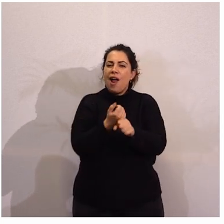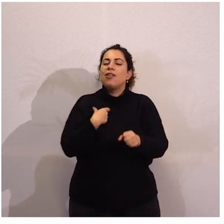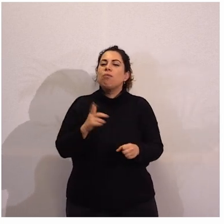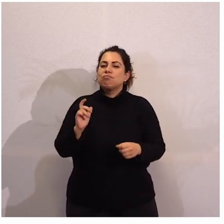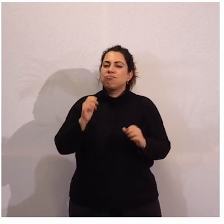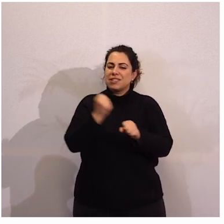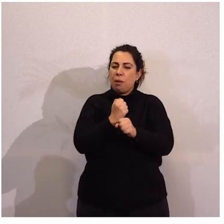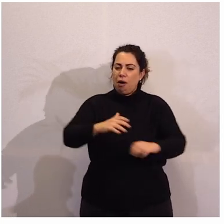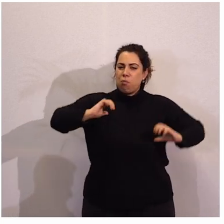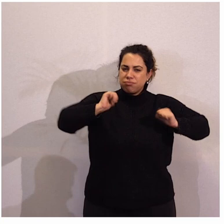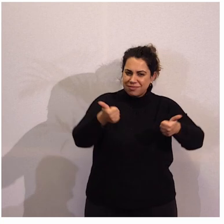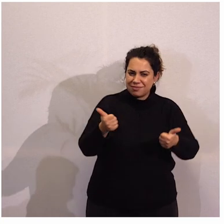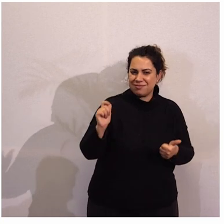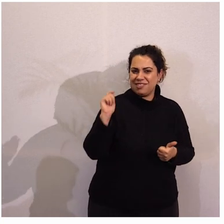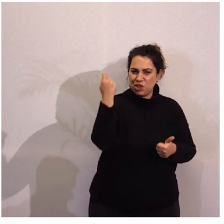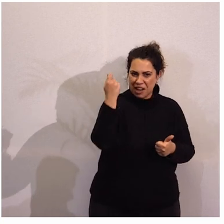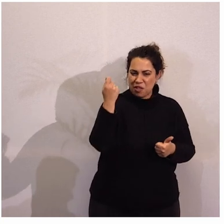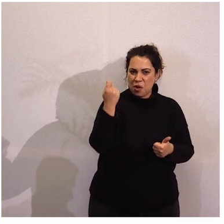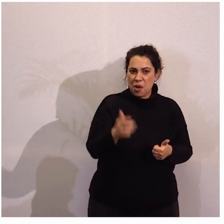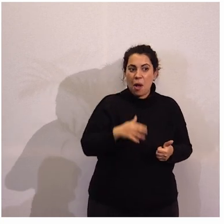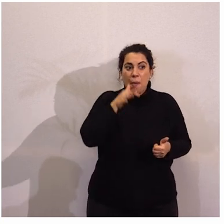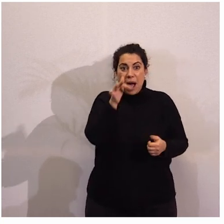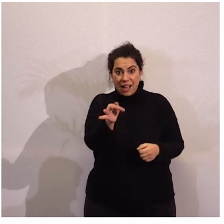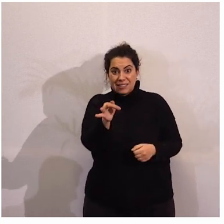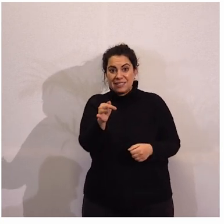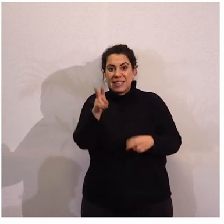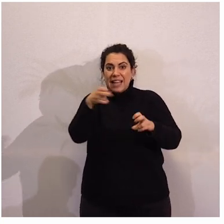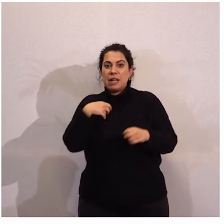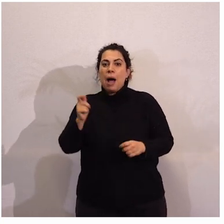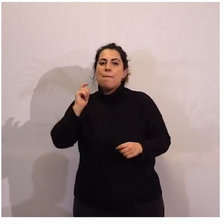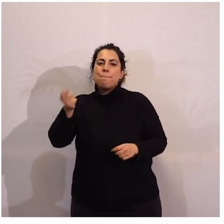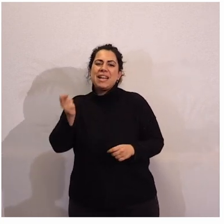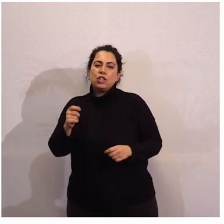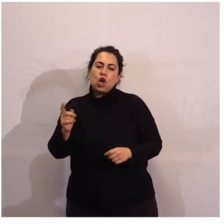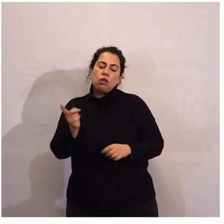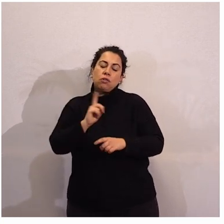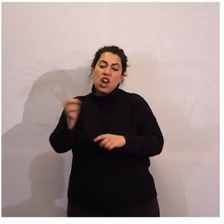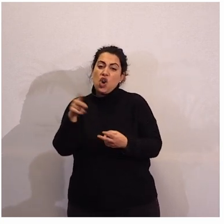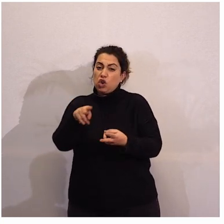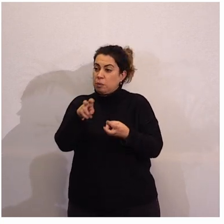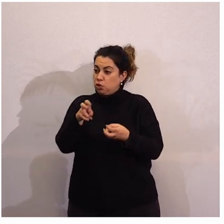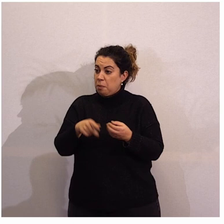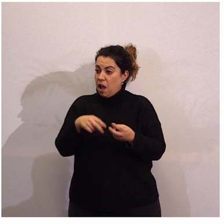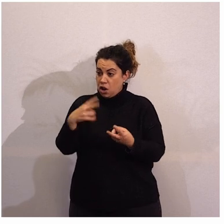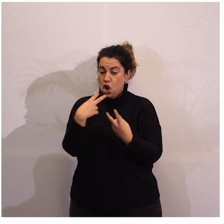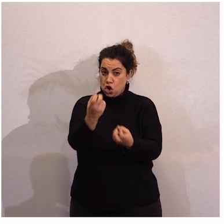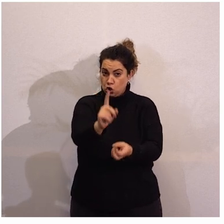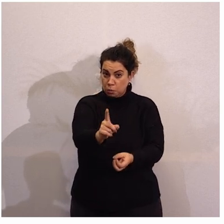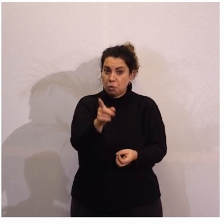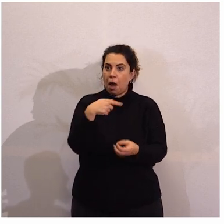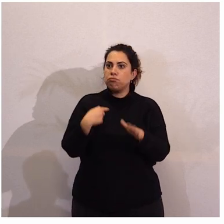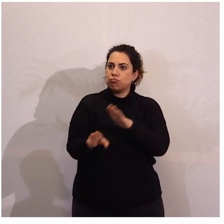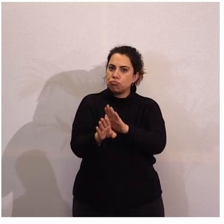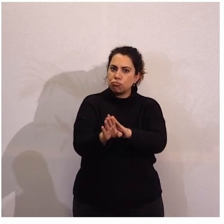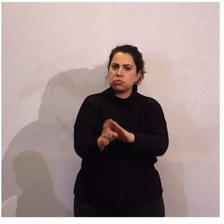trabajar, también manteniendo además la pensión no contributiva. En el ámbito personal